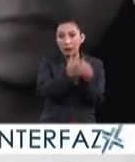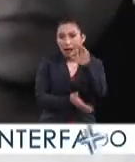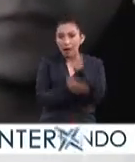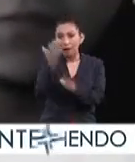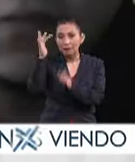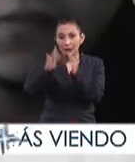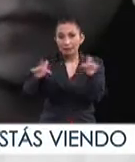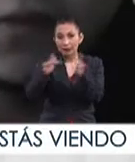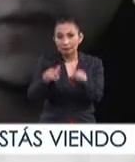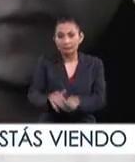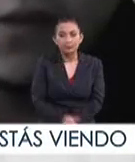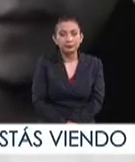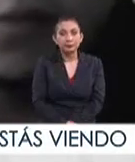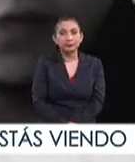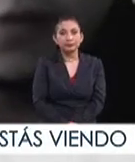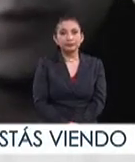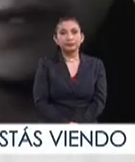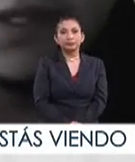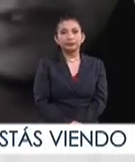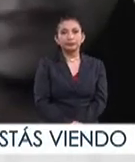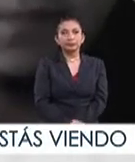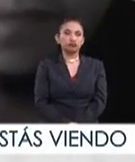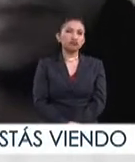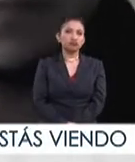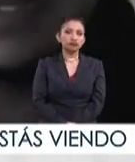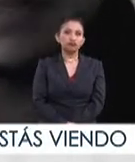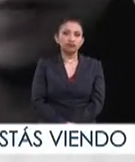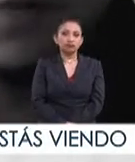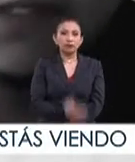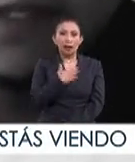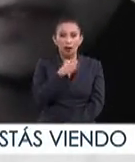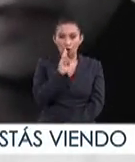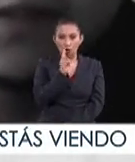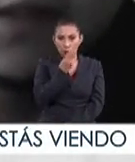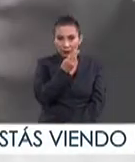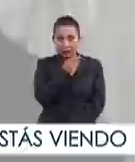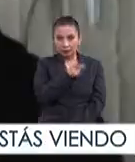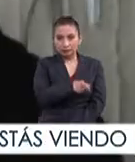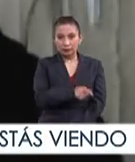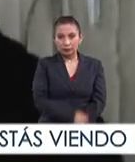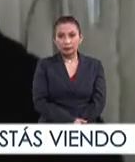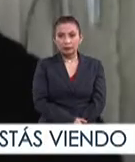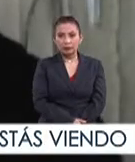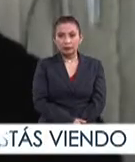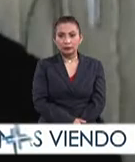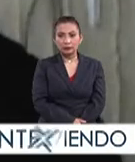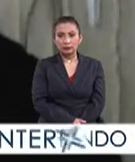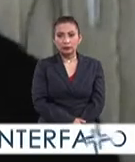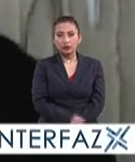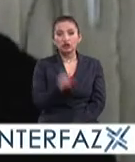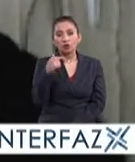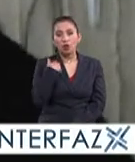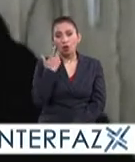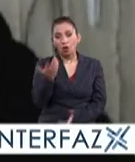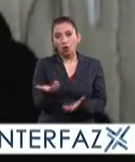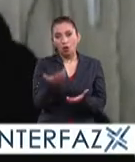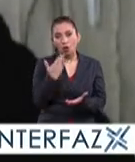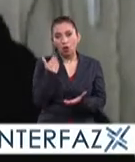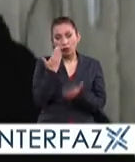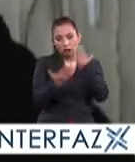hasta Francia? Bueno, pues en la universidad, cuando yo cursaba